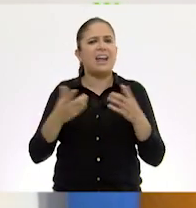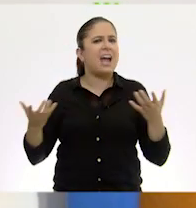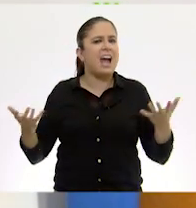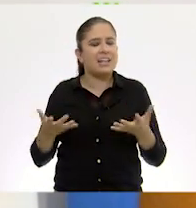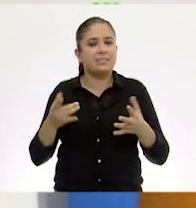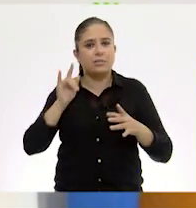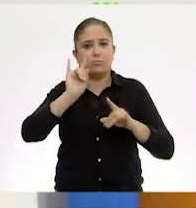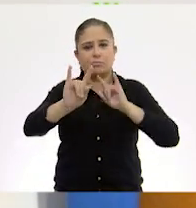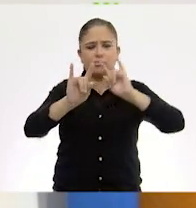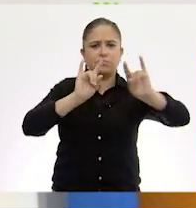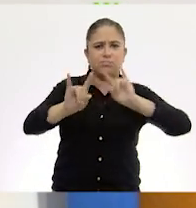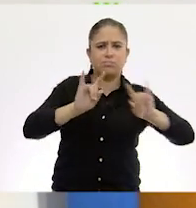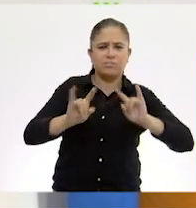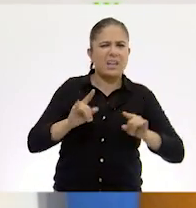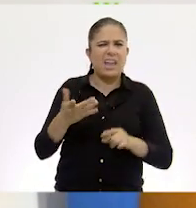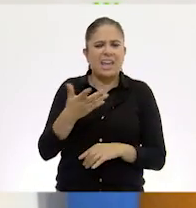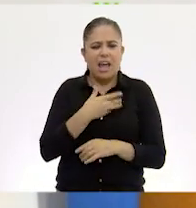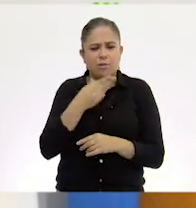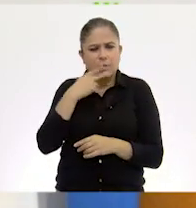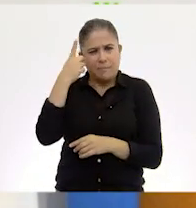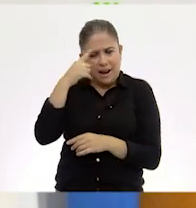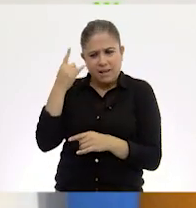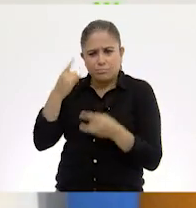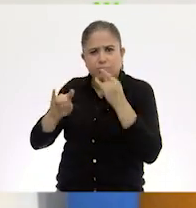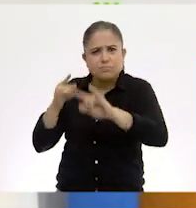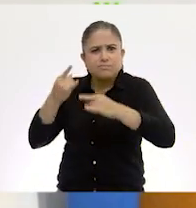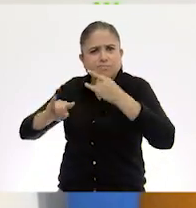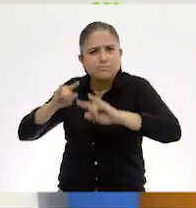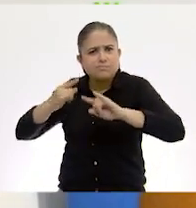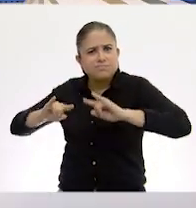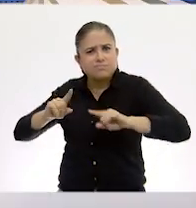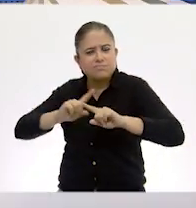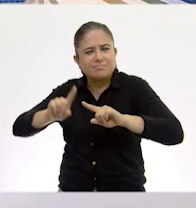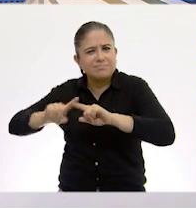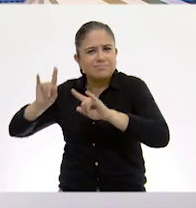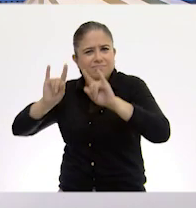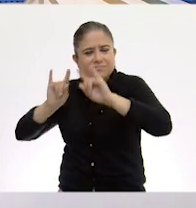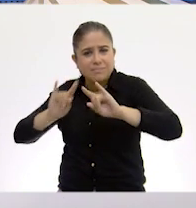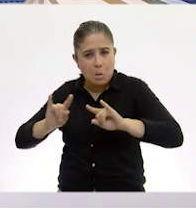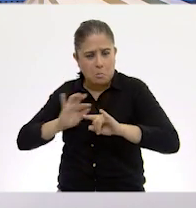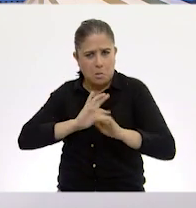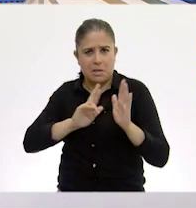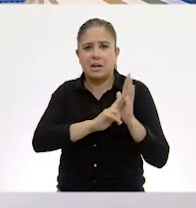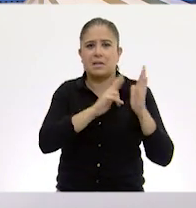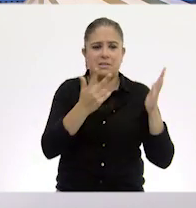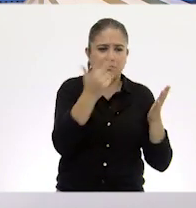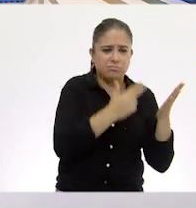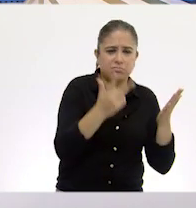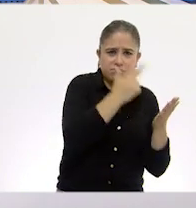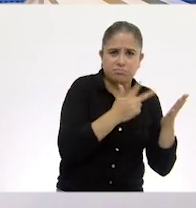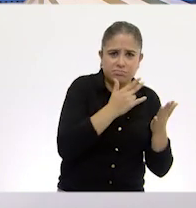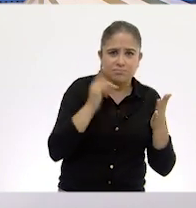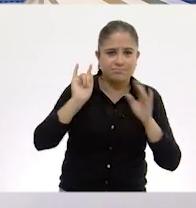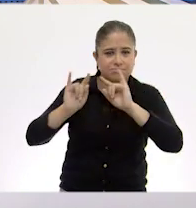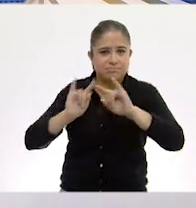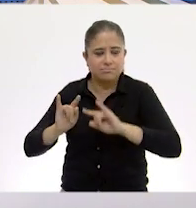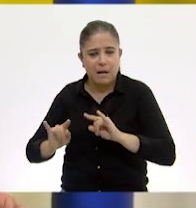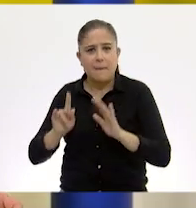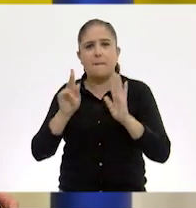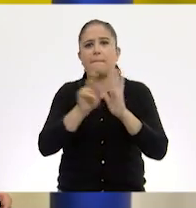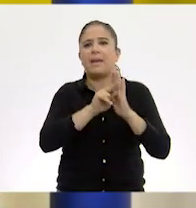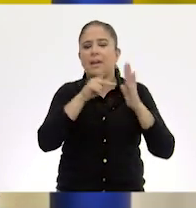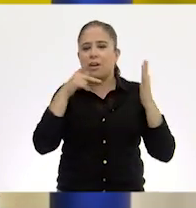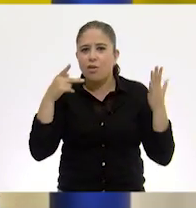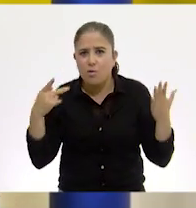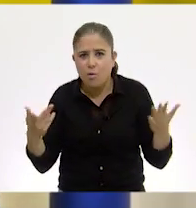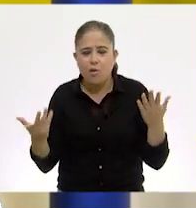del collage. ¿Qué tenemos que utilizar para el collage, Pepe? ¿Qué es lo que pueden ser revistas? Sí, o periódicos. Periódicos.